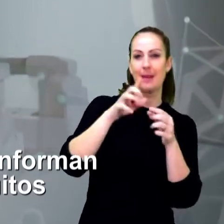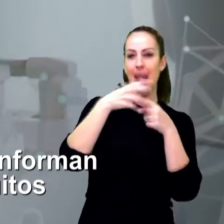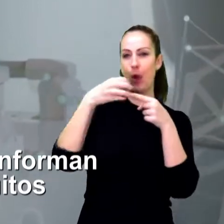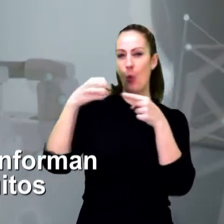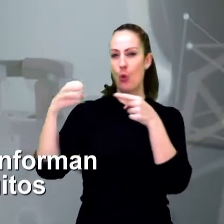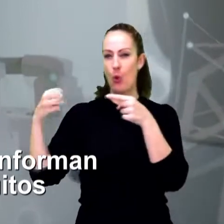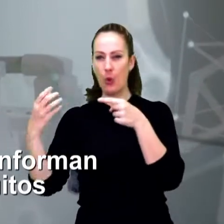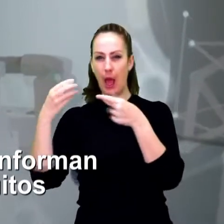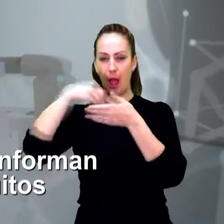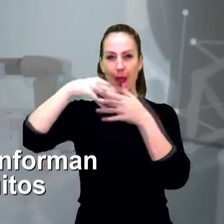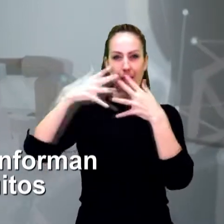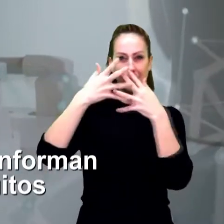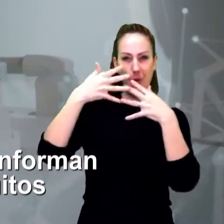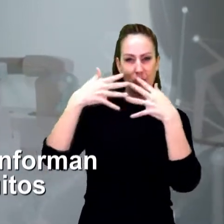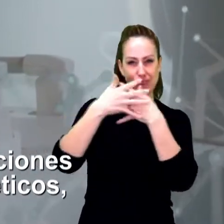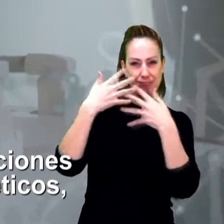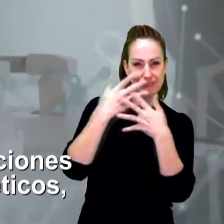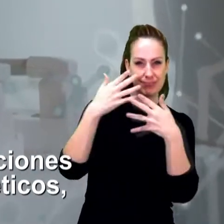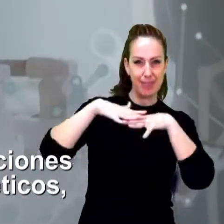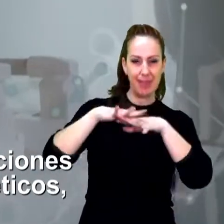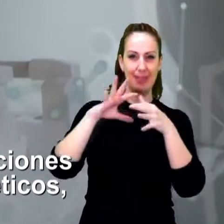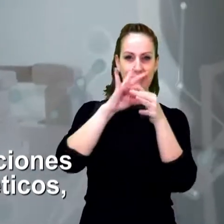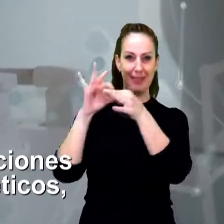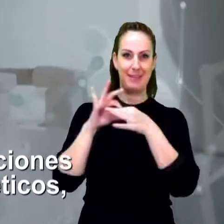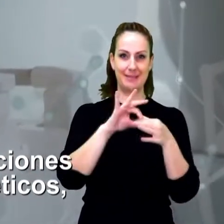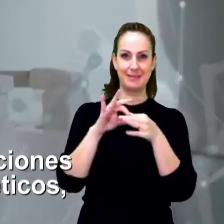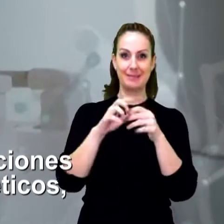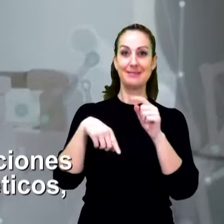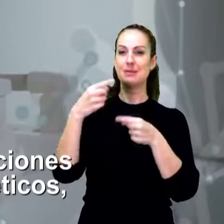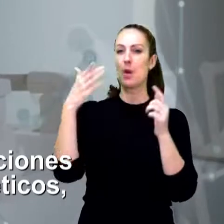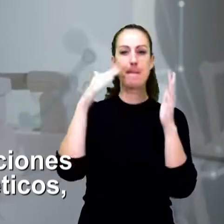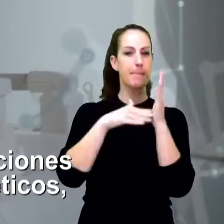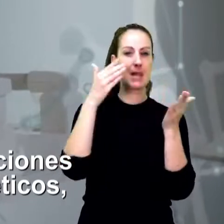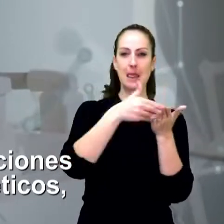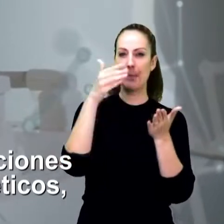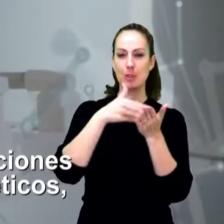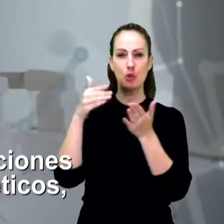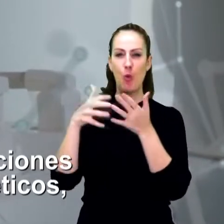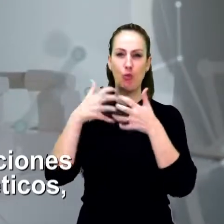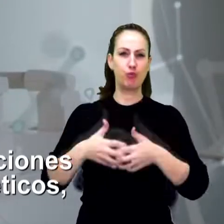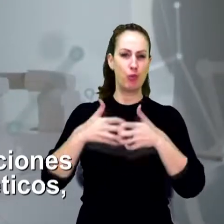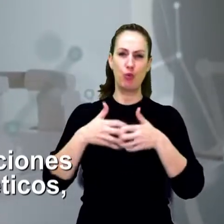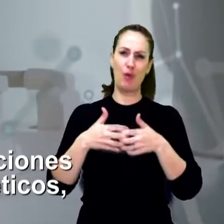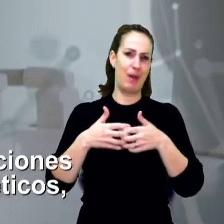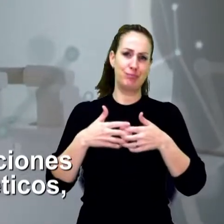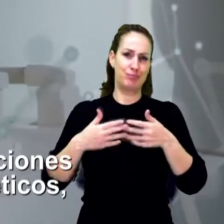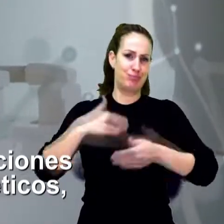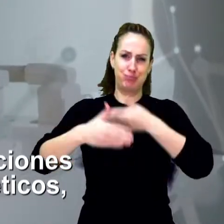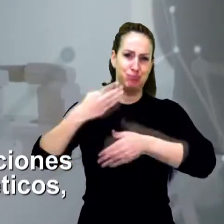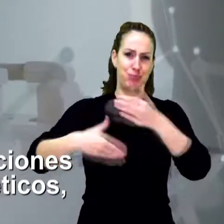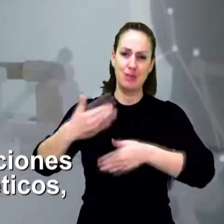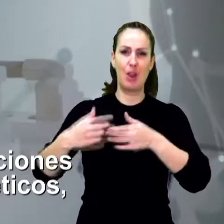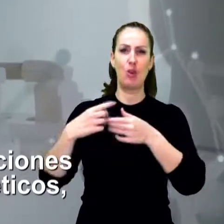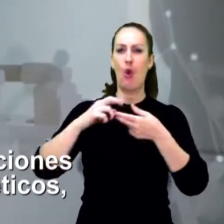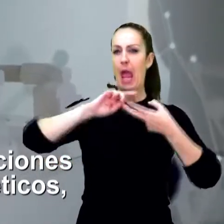conforman este extraordinario entramado de circuitos cerebrales. Estos producen miles de funciones derivadas